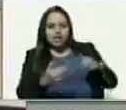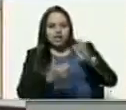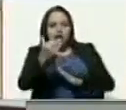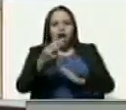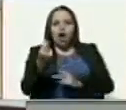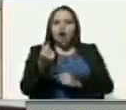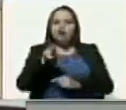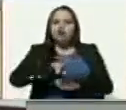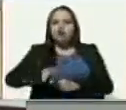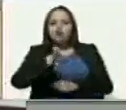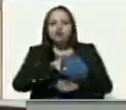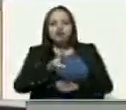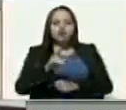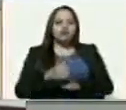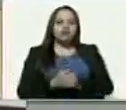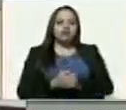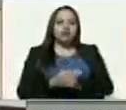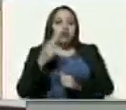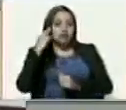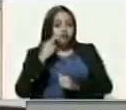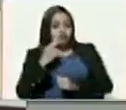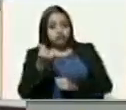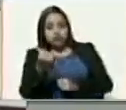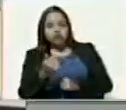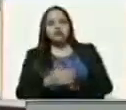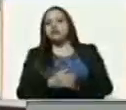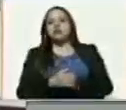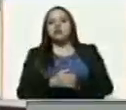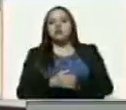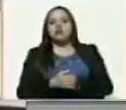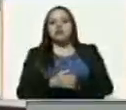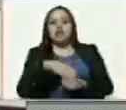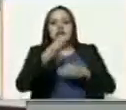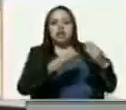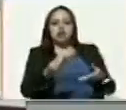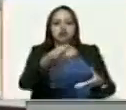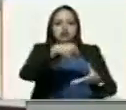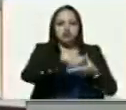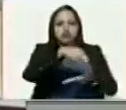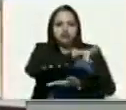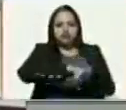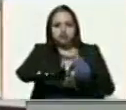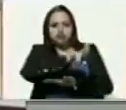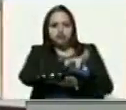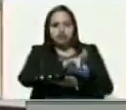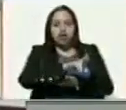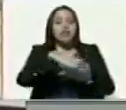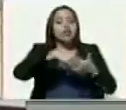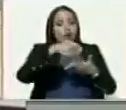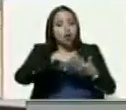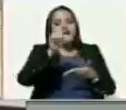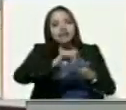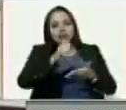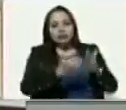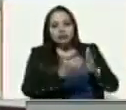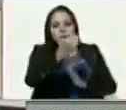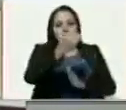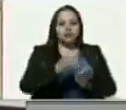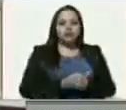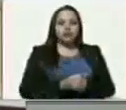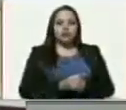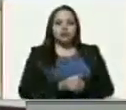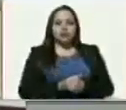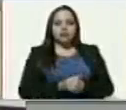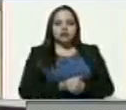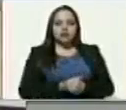bolívares. Se incorporó la utilización de los dólares. Quien no quiera, o